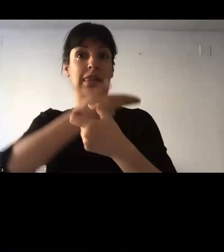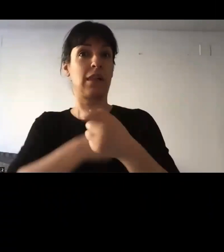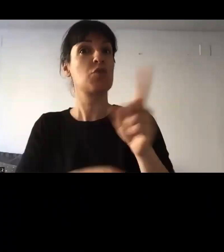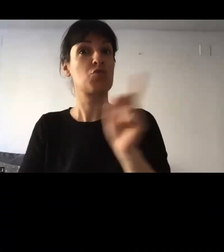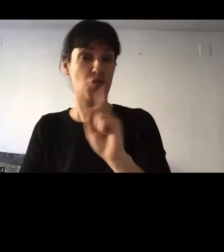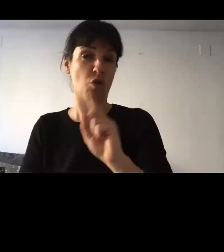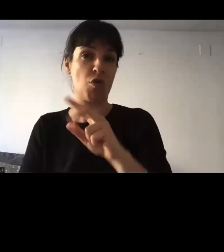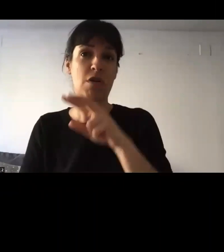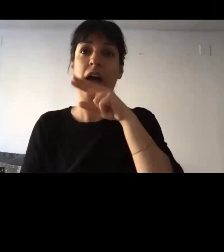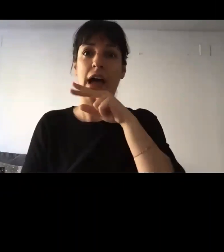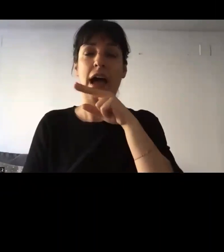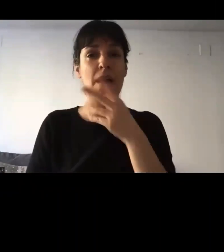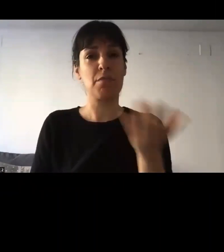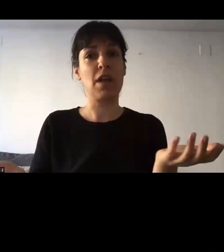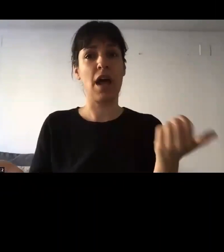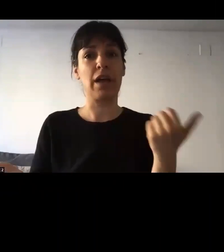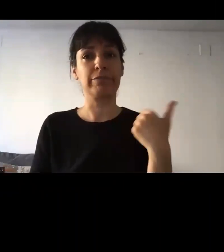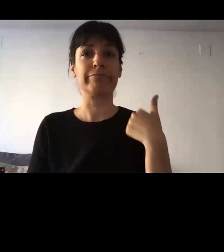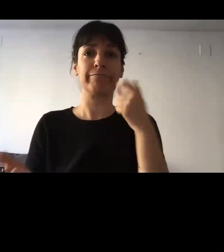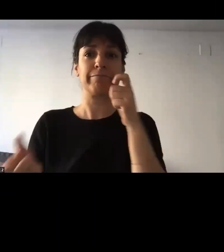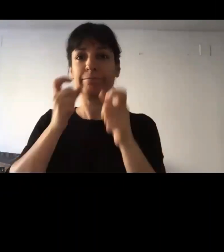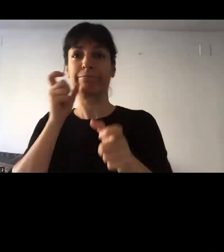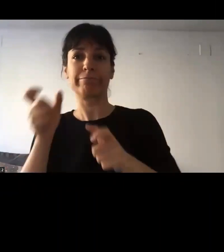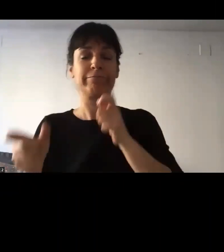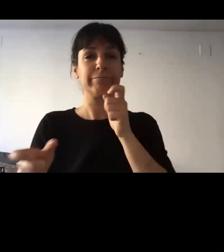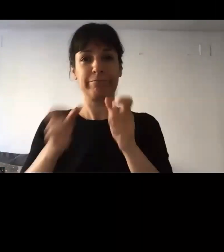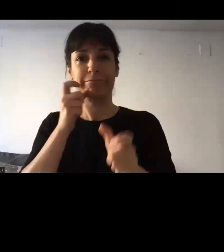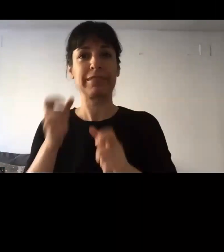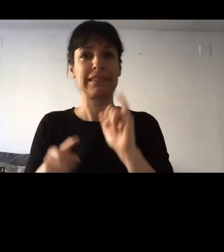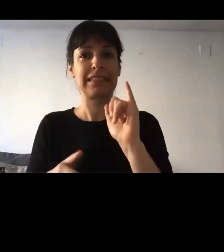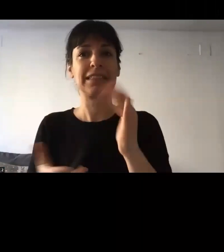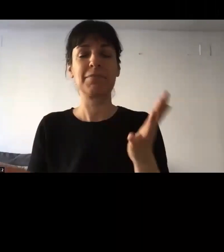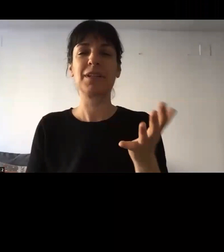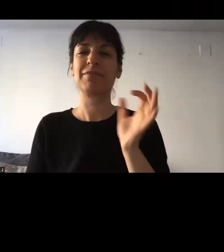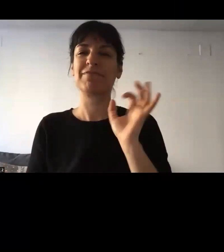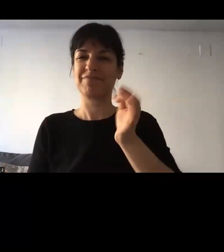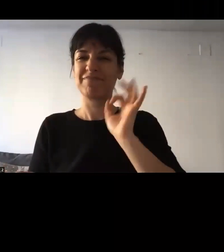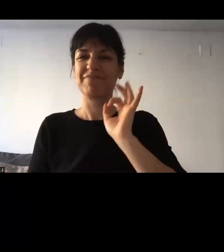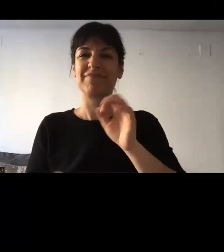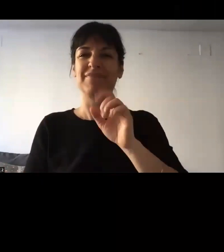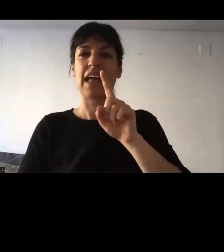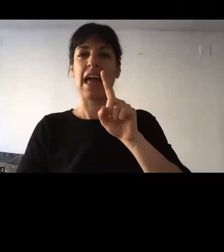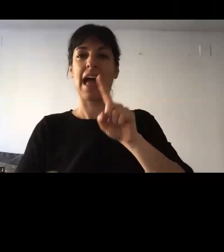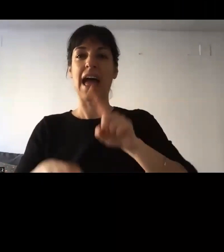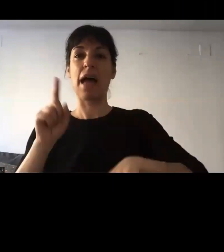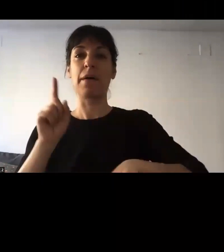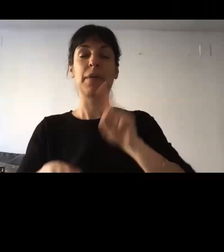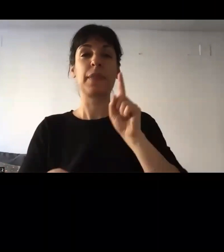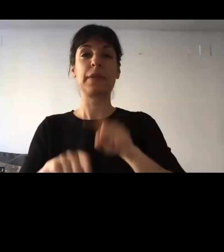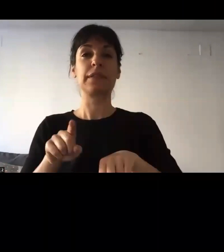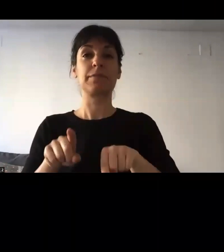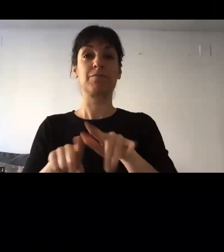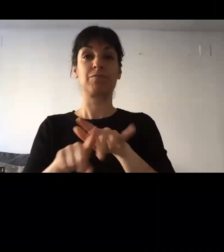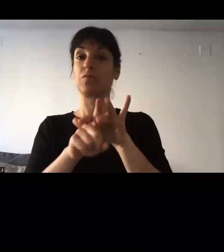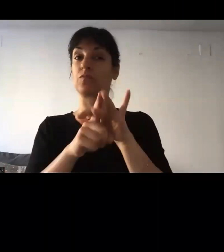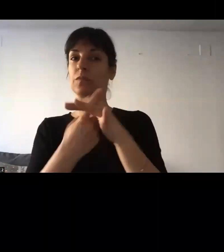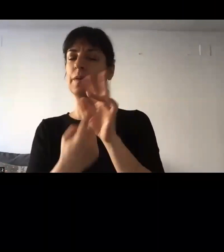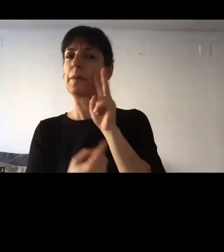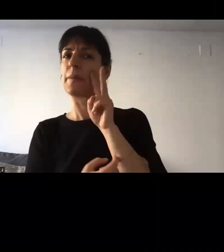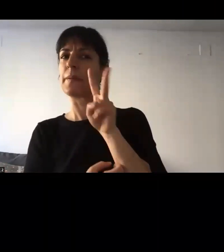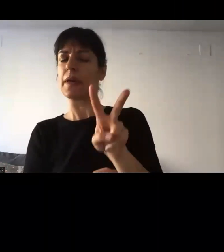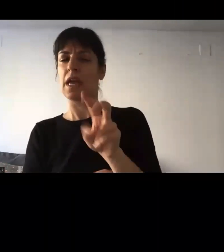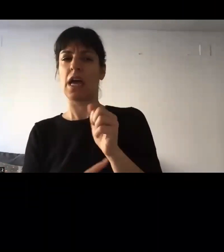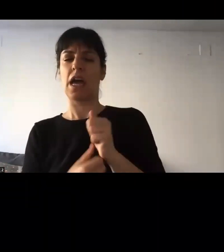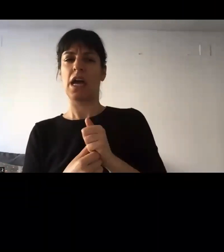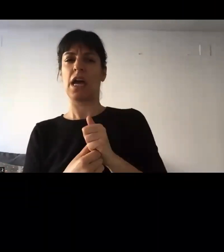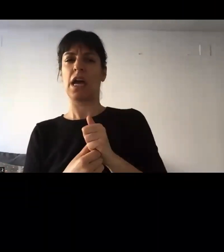ya habla y va diciendo sus primeras palabras, pero sí que es cierto que hay veces que cuando ves una circunstancia te piensas cosas que